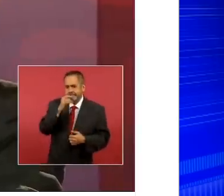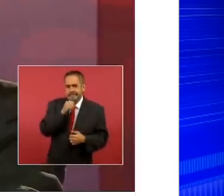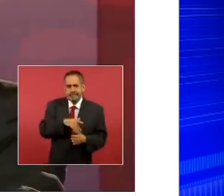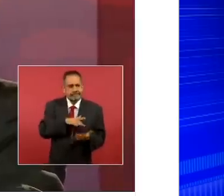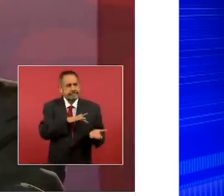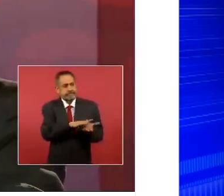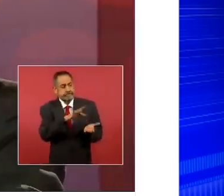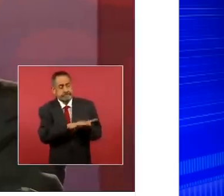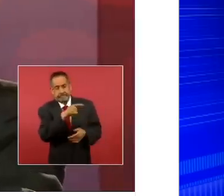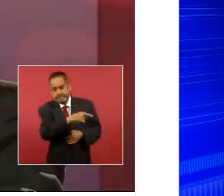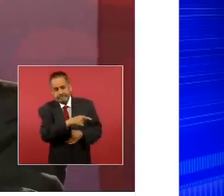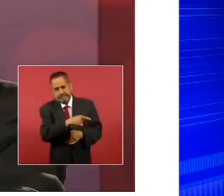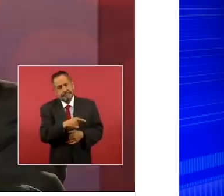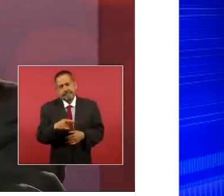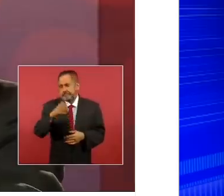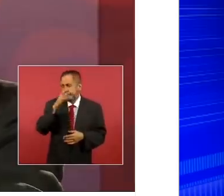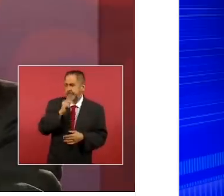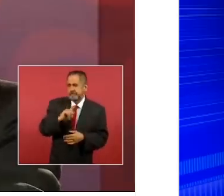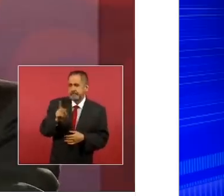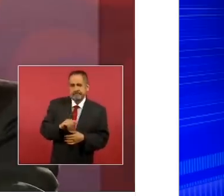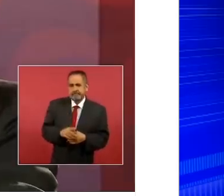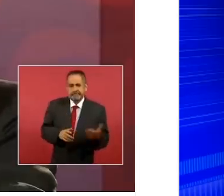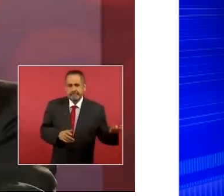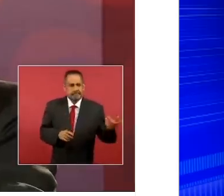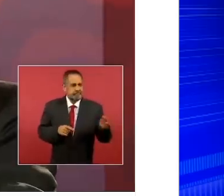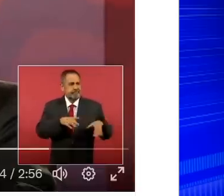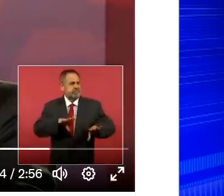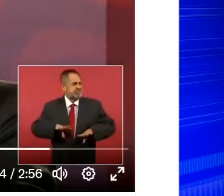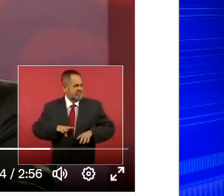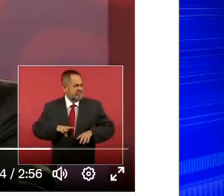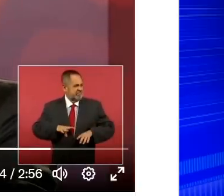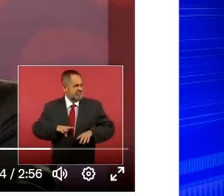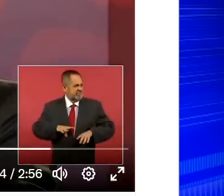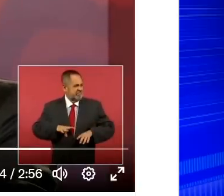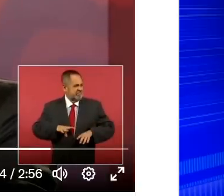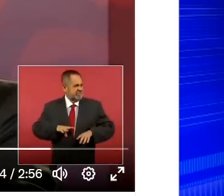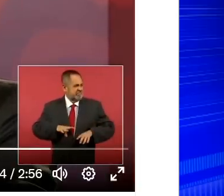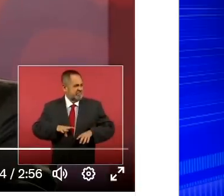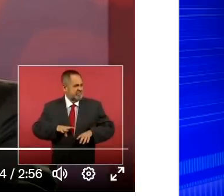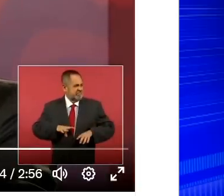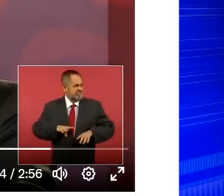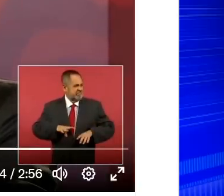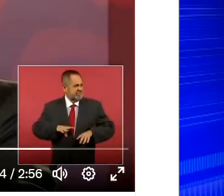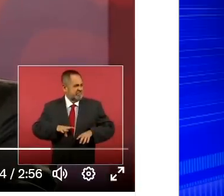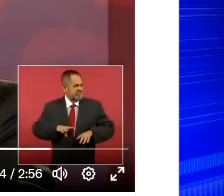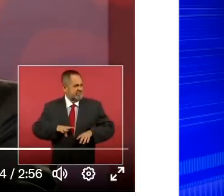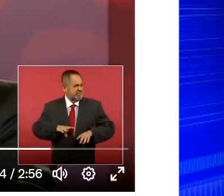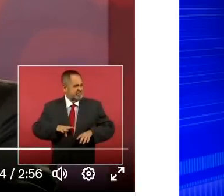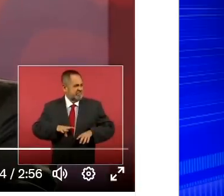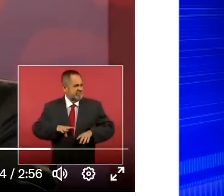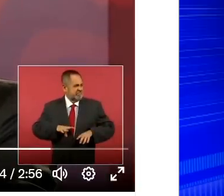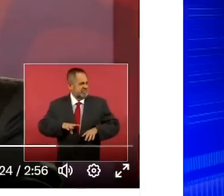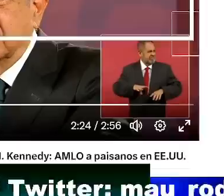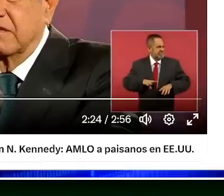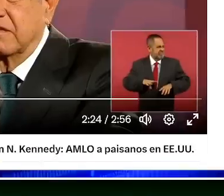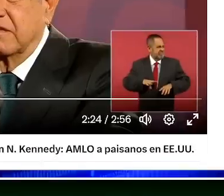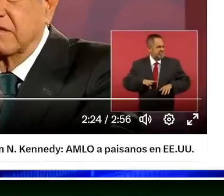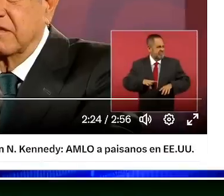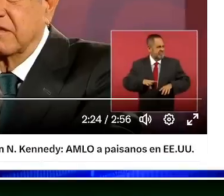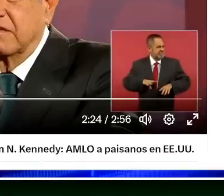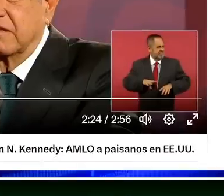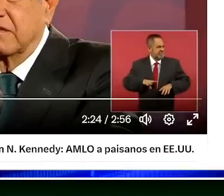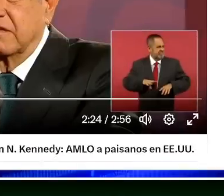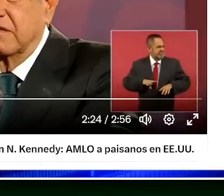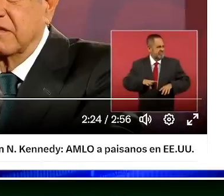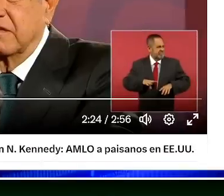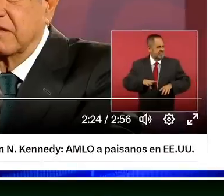apoyar estas actitudes. Es lo que señala el presidente, es el llamado que hace